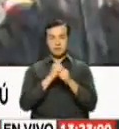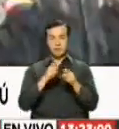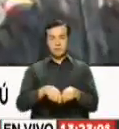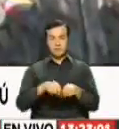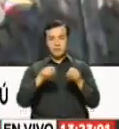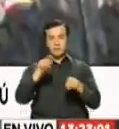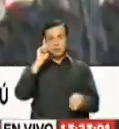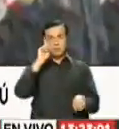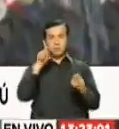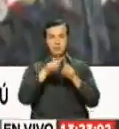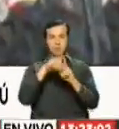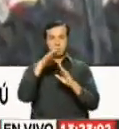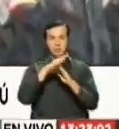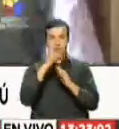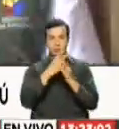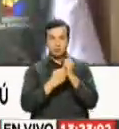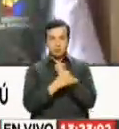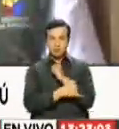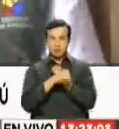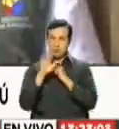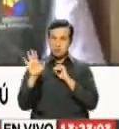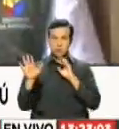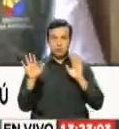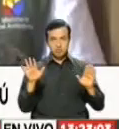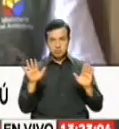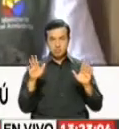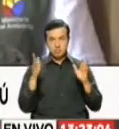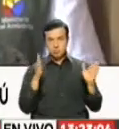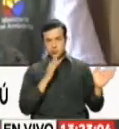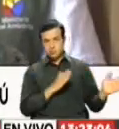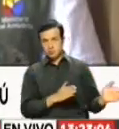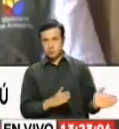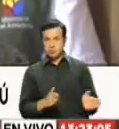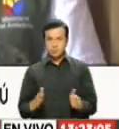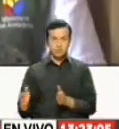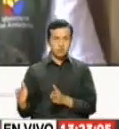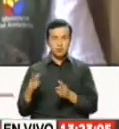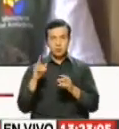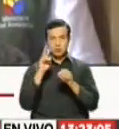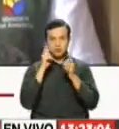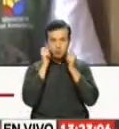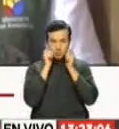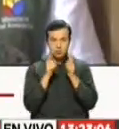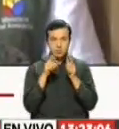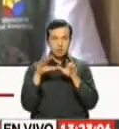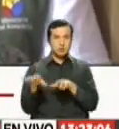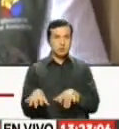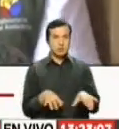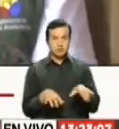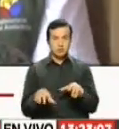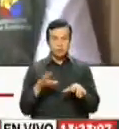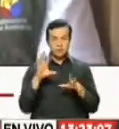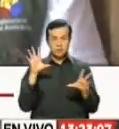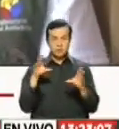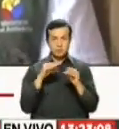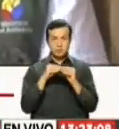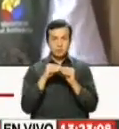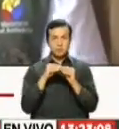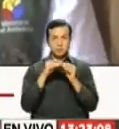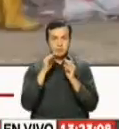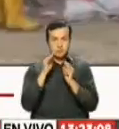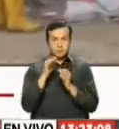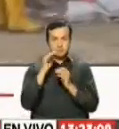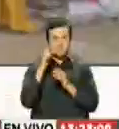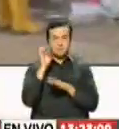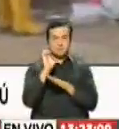de acuerdo de paz entre los dos países. Para organizar la ejecución y la supervisión de las actividades tendientes de ejecutar en la acción cívica